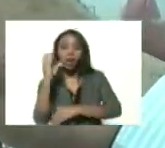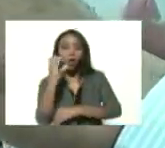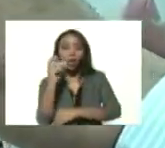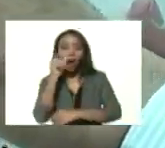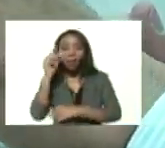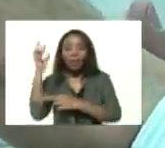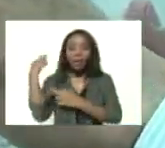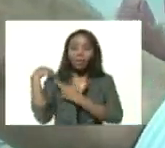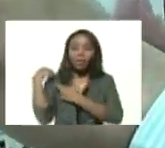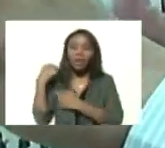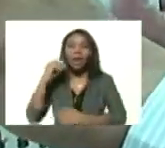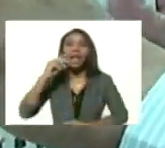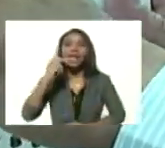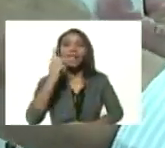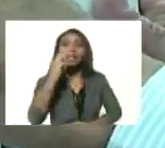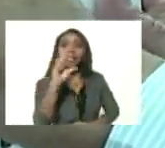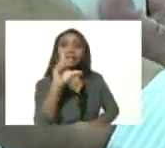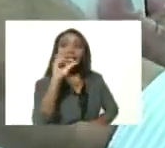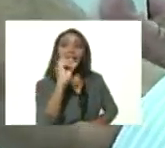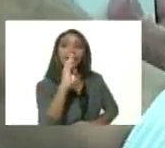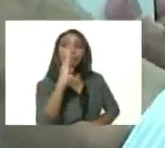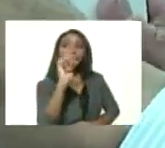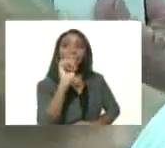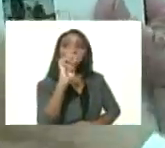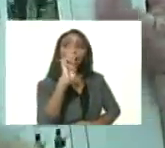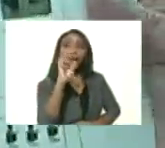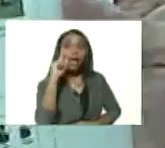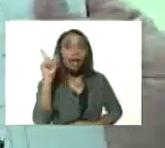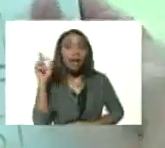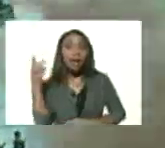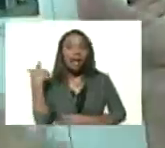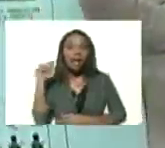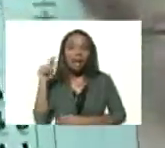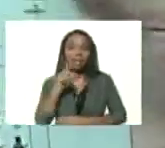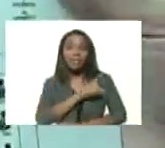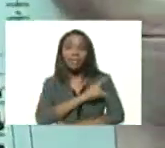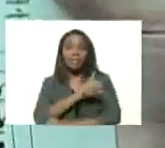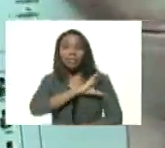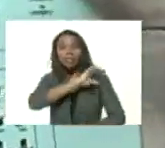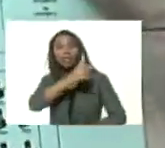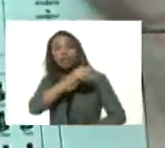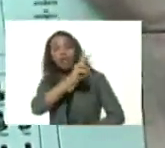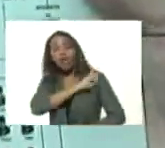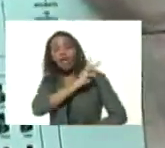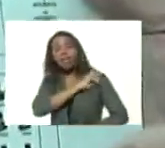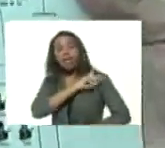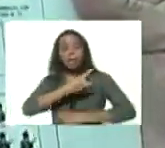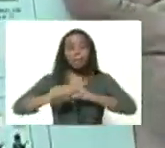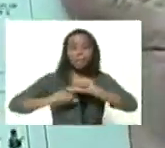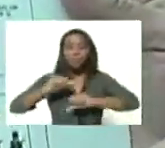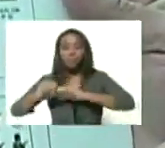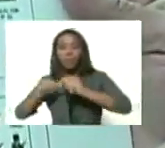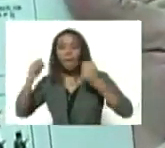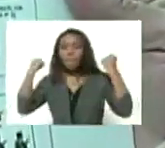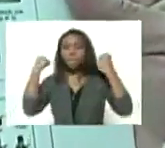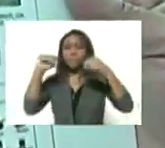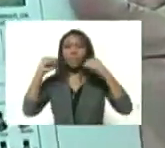Alcalá Cordones, quien era el que dirigía todo el proceso de entrenamiento